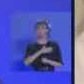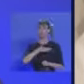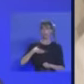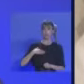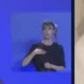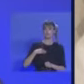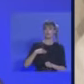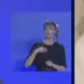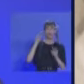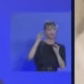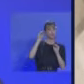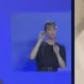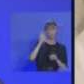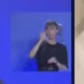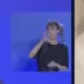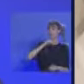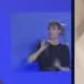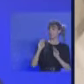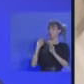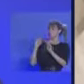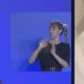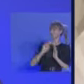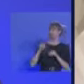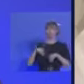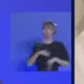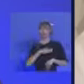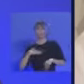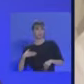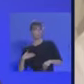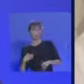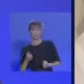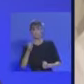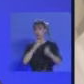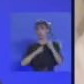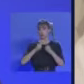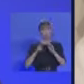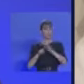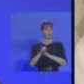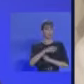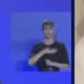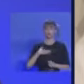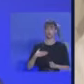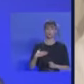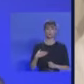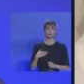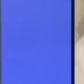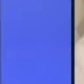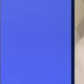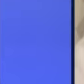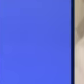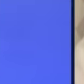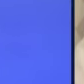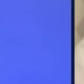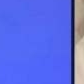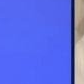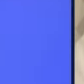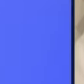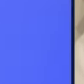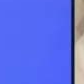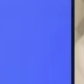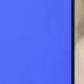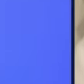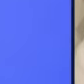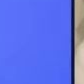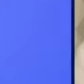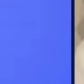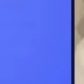realmente importantes. Y lo van a hacer otra vez. Y serán, si no, las cuotas de la seguridad social como las han vuelto a subir para los trabajadores. O será